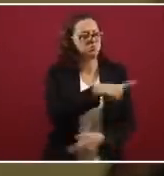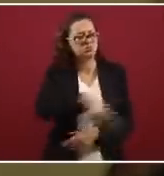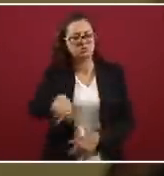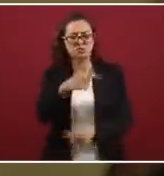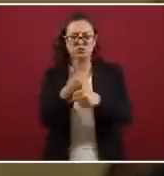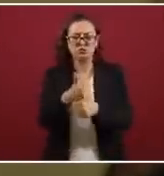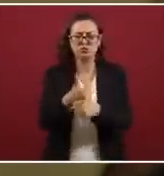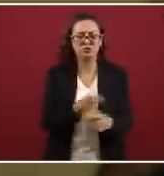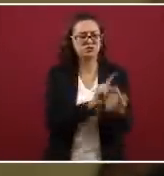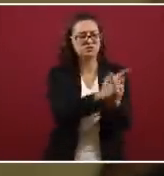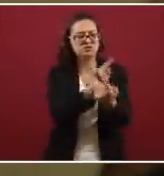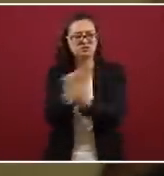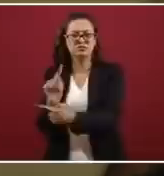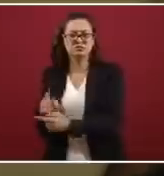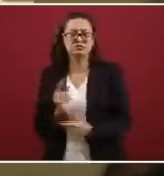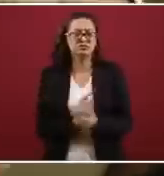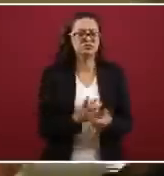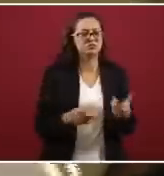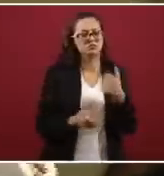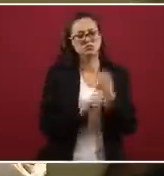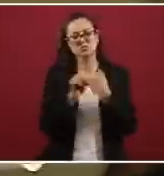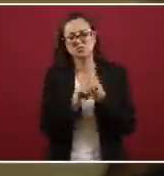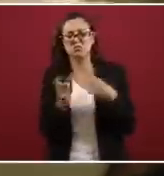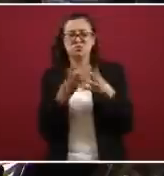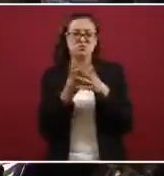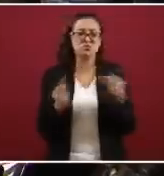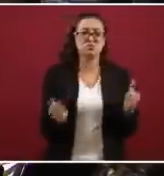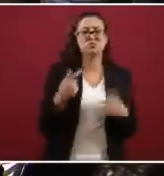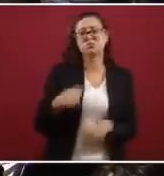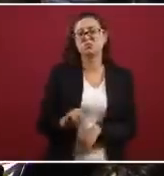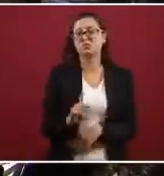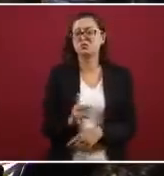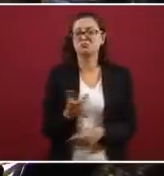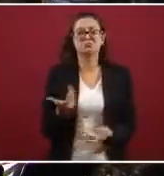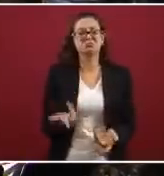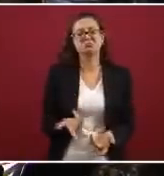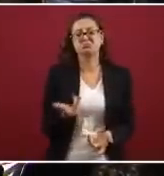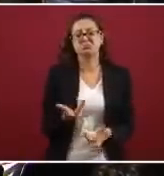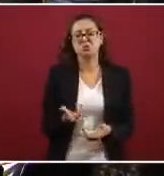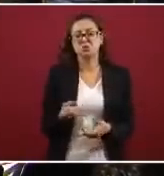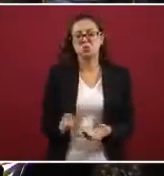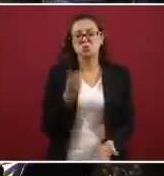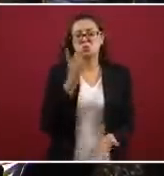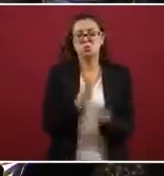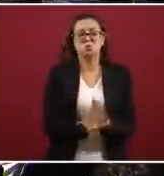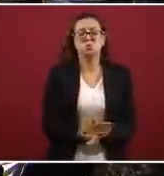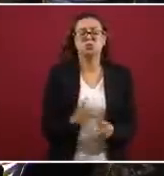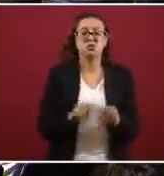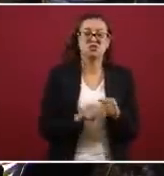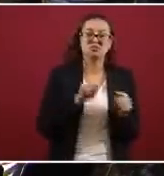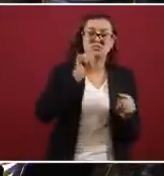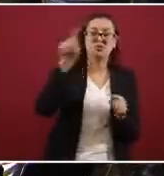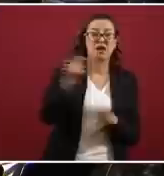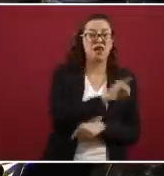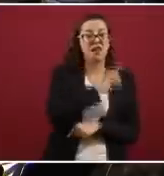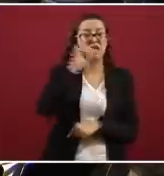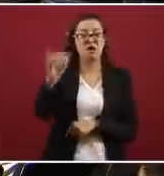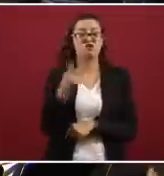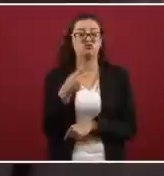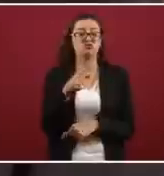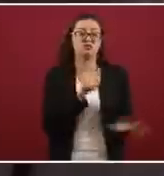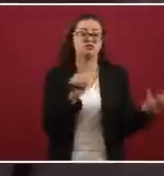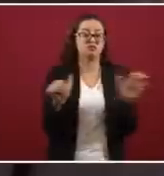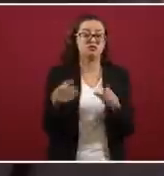soluciones. Sin embargo, pues lo único que se organizó fue una reunión a más de 600 kilómetros donde se originó el